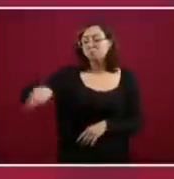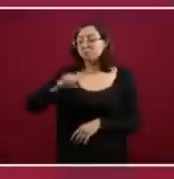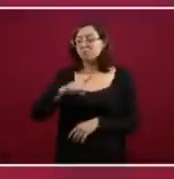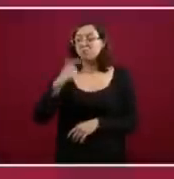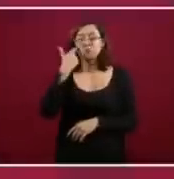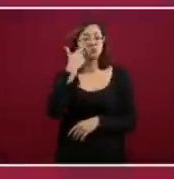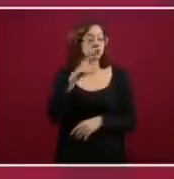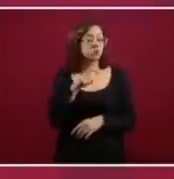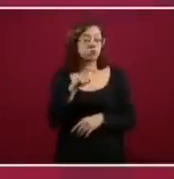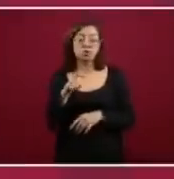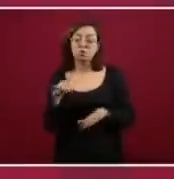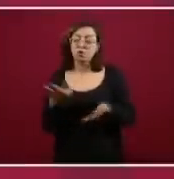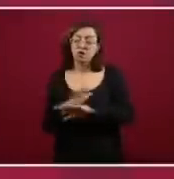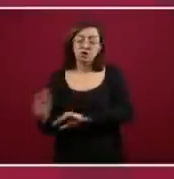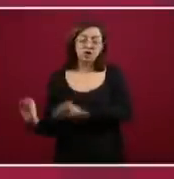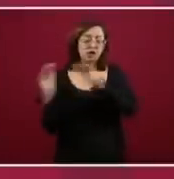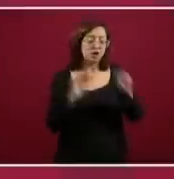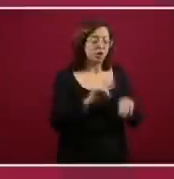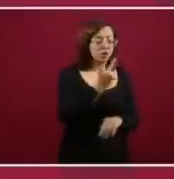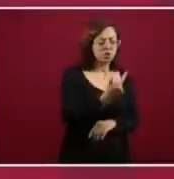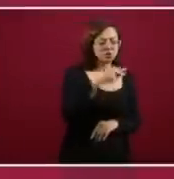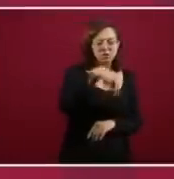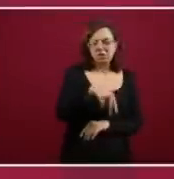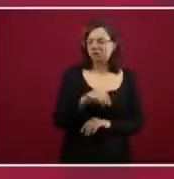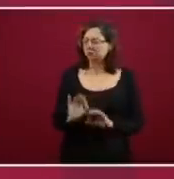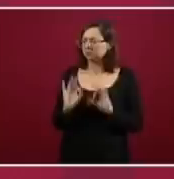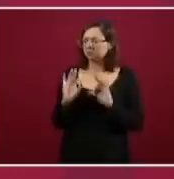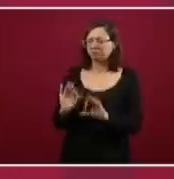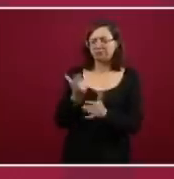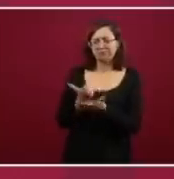liquide de conformidad con la ley